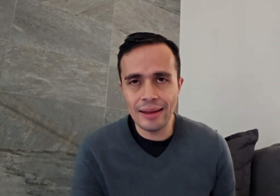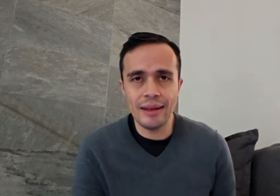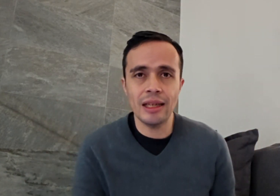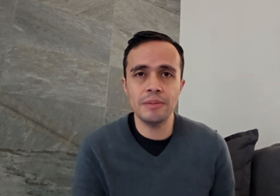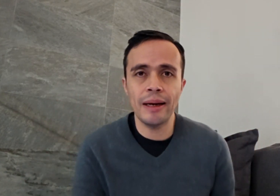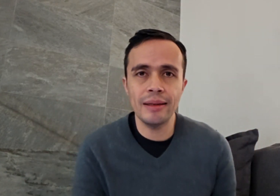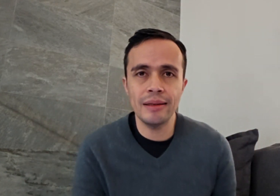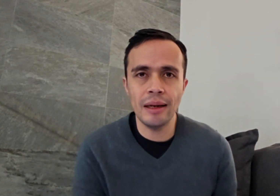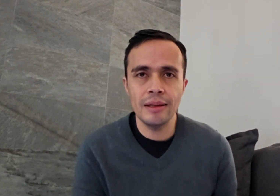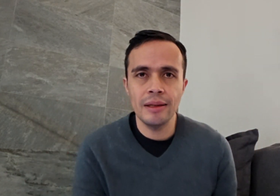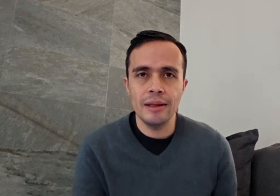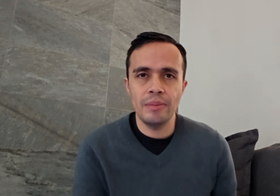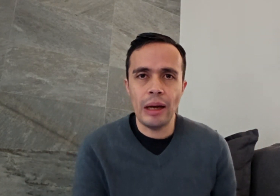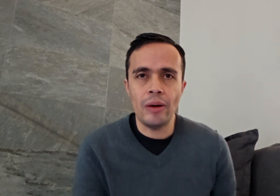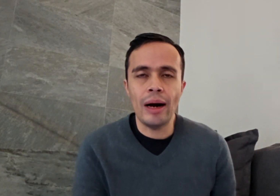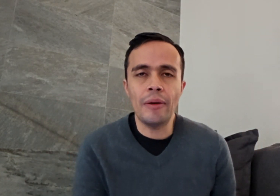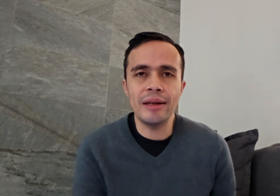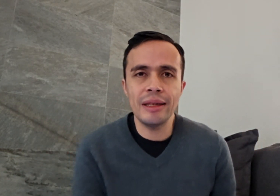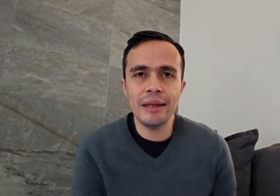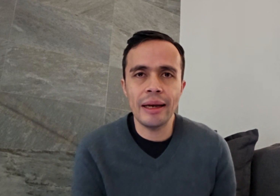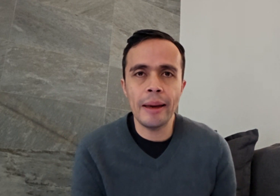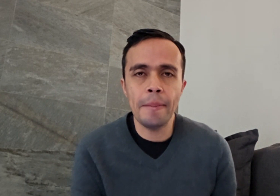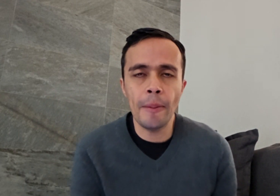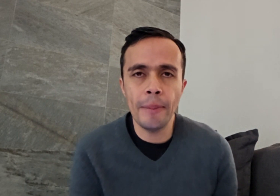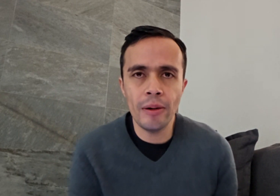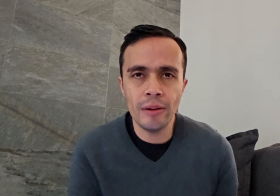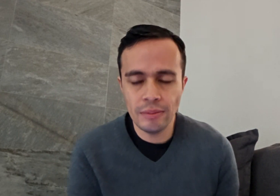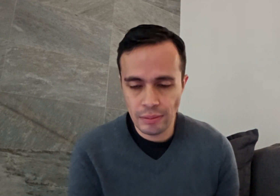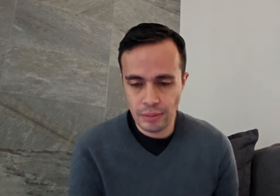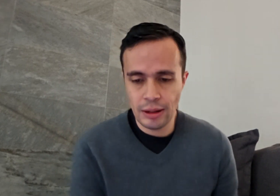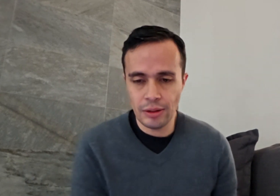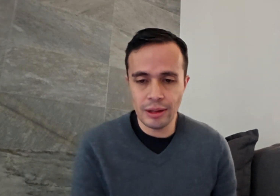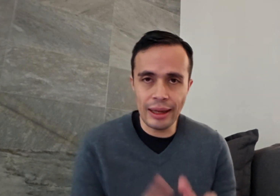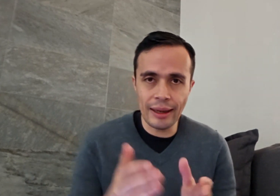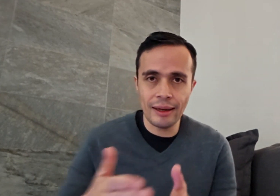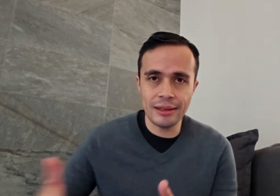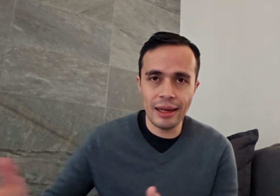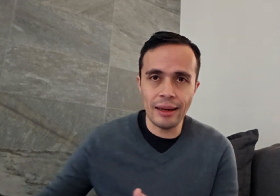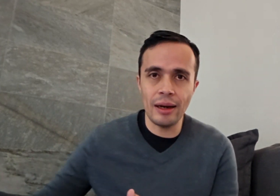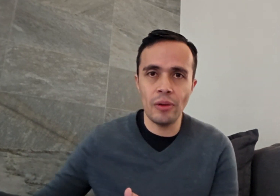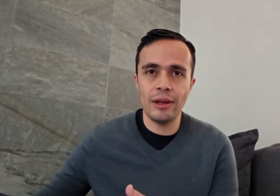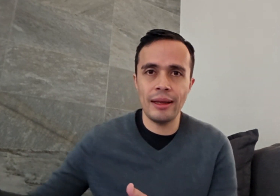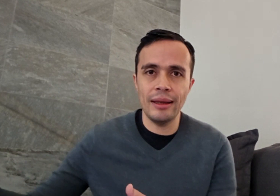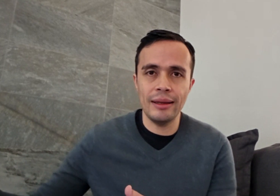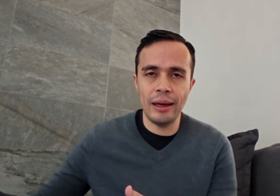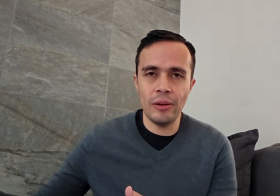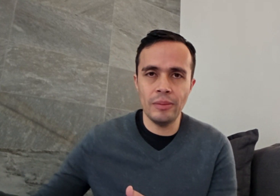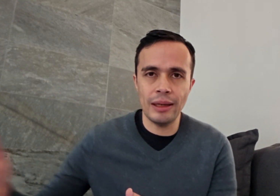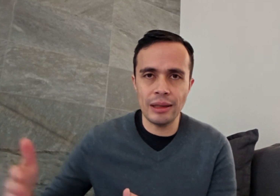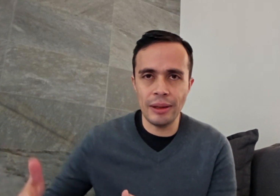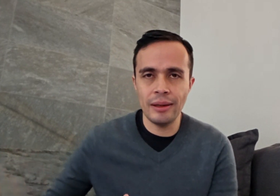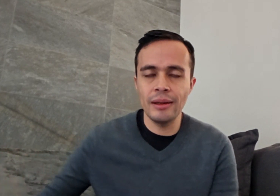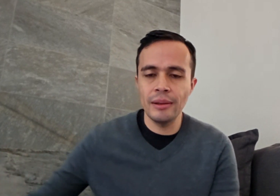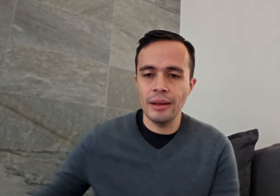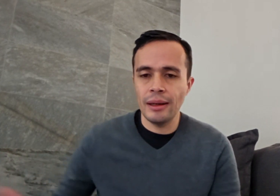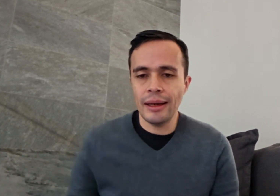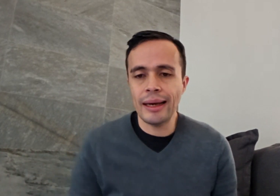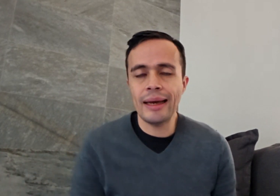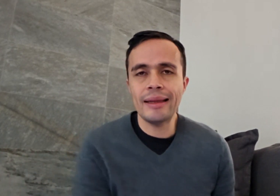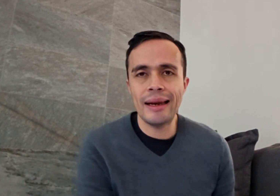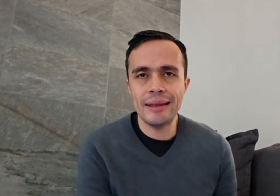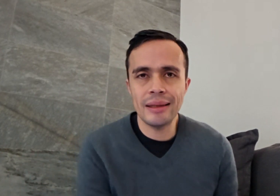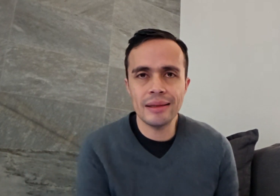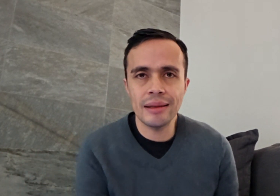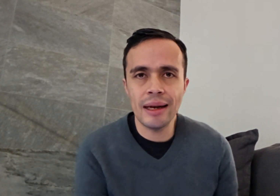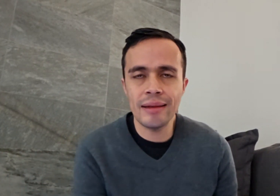supuesta imparcialidad, de transparencia, pero ahora sí que quién pompó, ¿no? Entonces hay que rastrear la ruta del dinero para saber